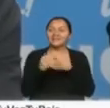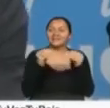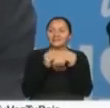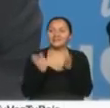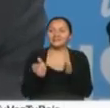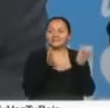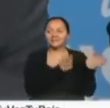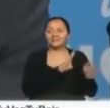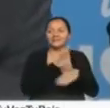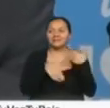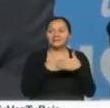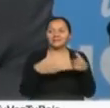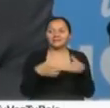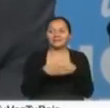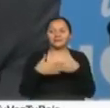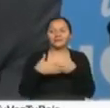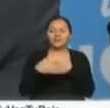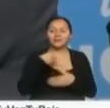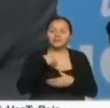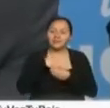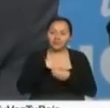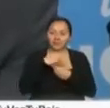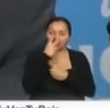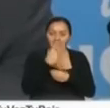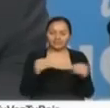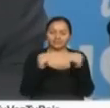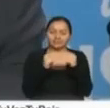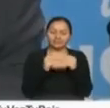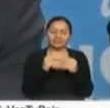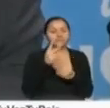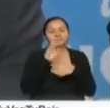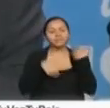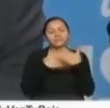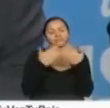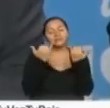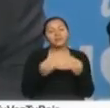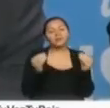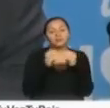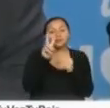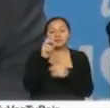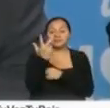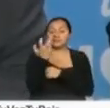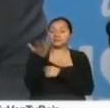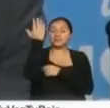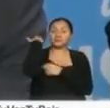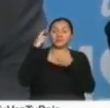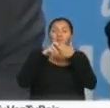digamos, cuando alguien, como en este caso, digamos, si hubo una información del DECE que fue registrada